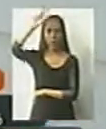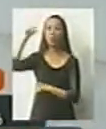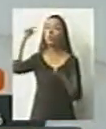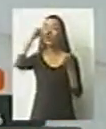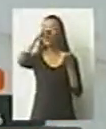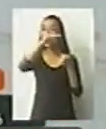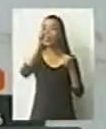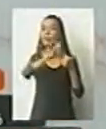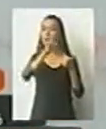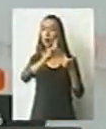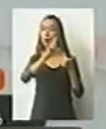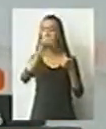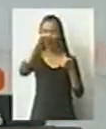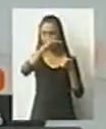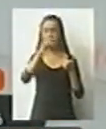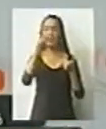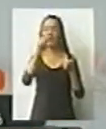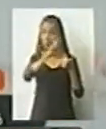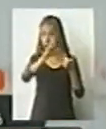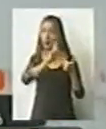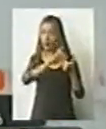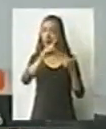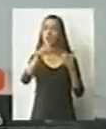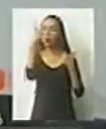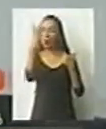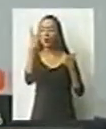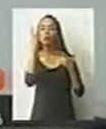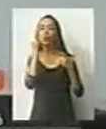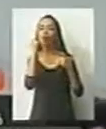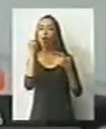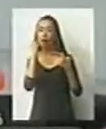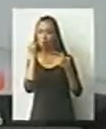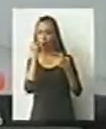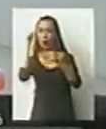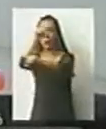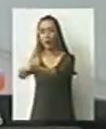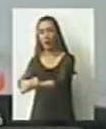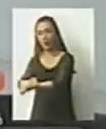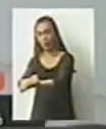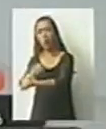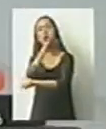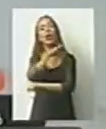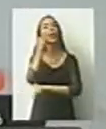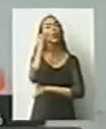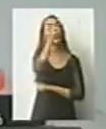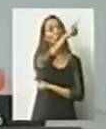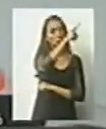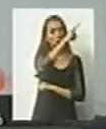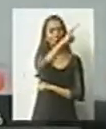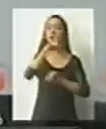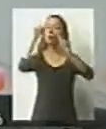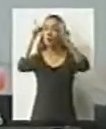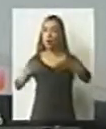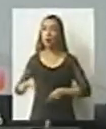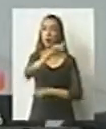masculinas, perdón, femeninas, y 4 masculinos. Y trascendió también ese caso de una denuncia